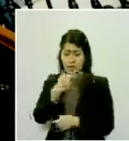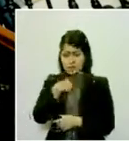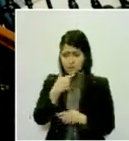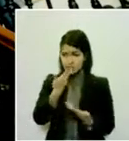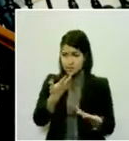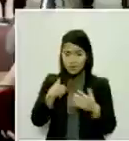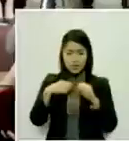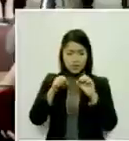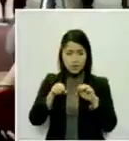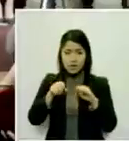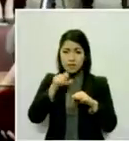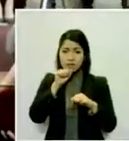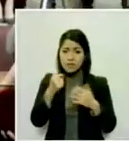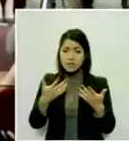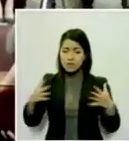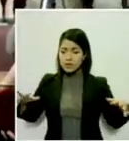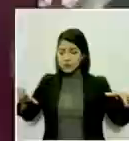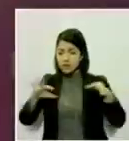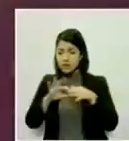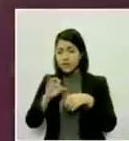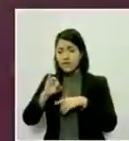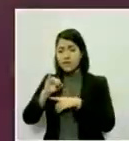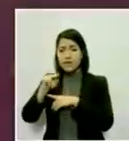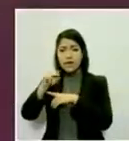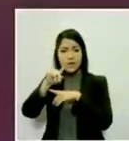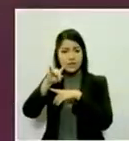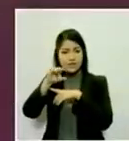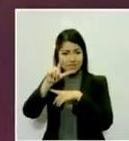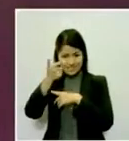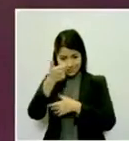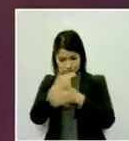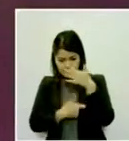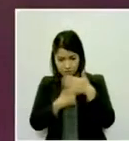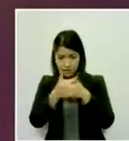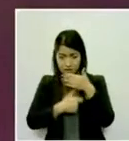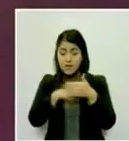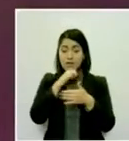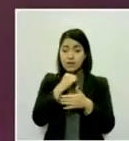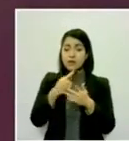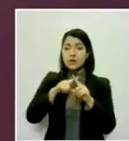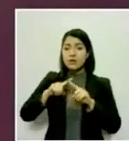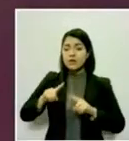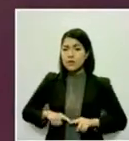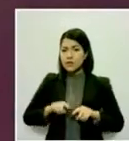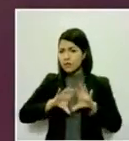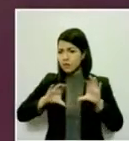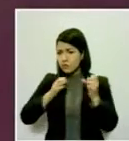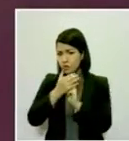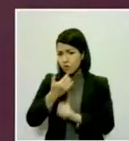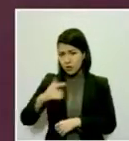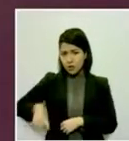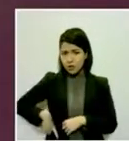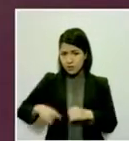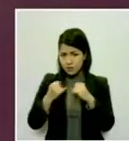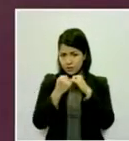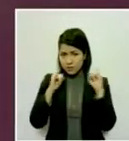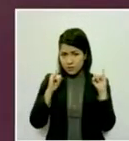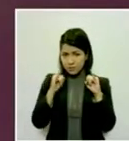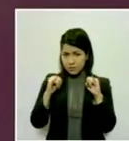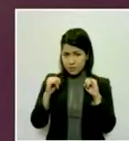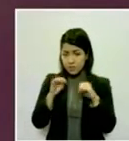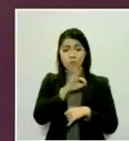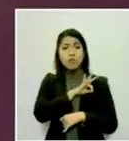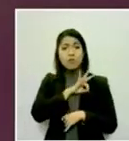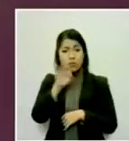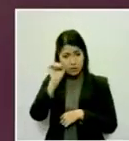coordinada con finanzas. Sí. Y también las comunidades de autogobierno tienen todas las